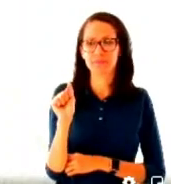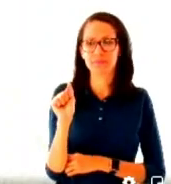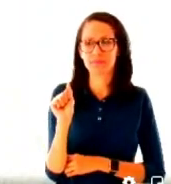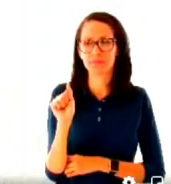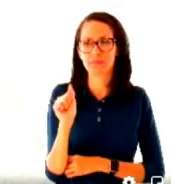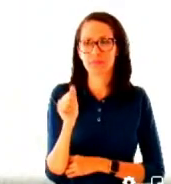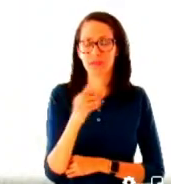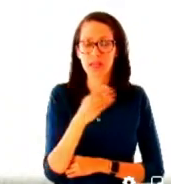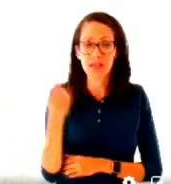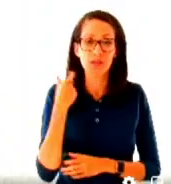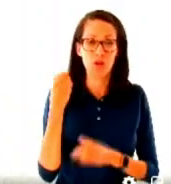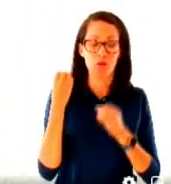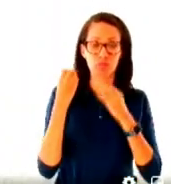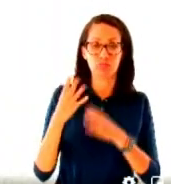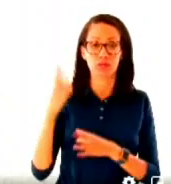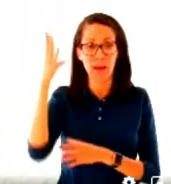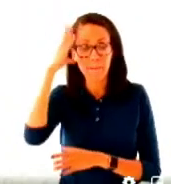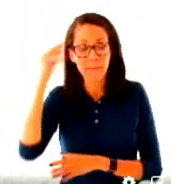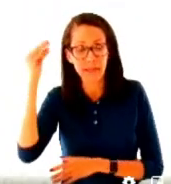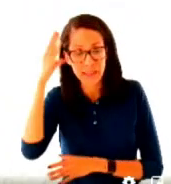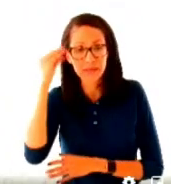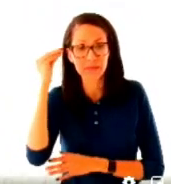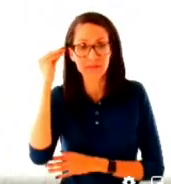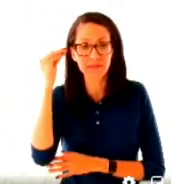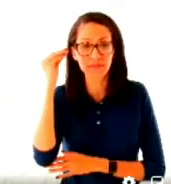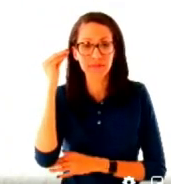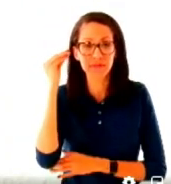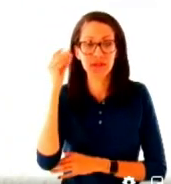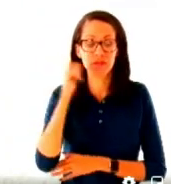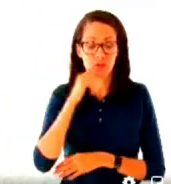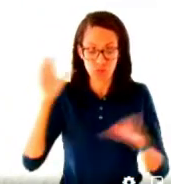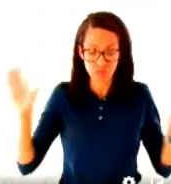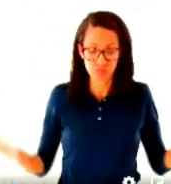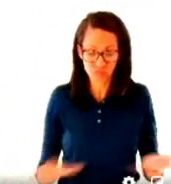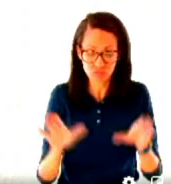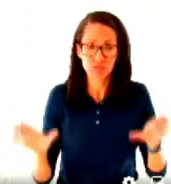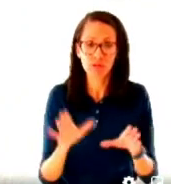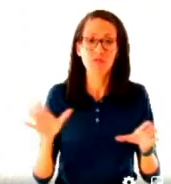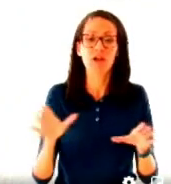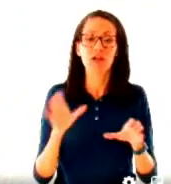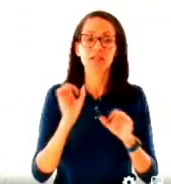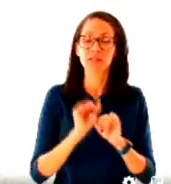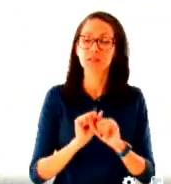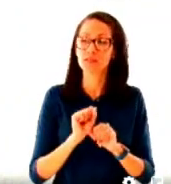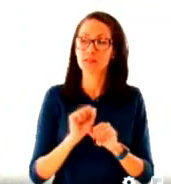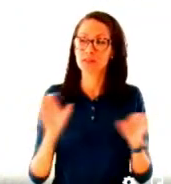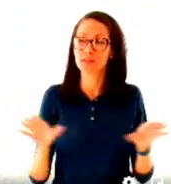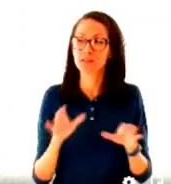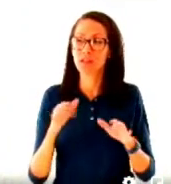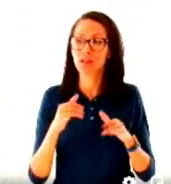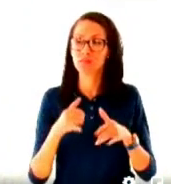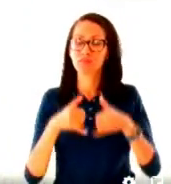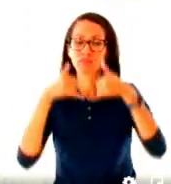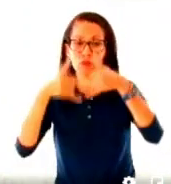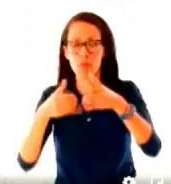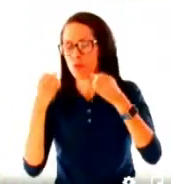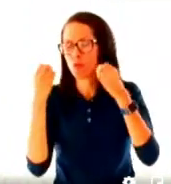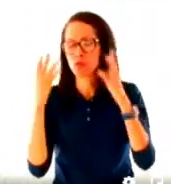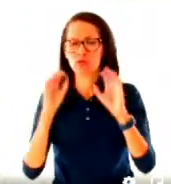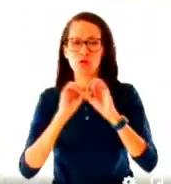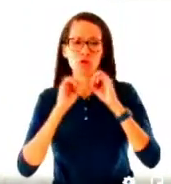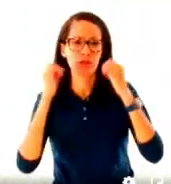de su vasta experiencia y pasión, sus ejecutorias han sido galardonadas por múltiples